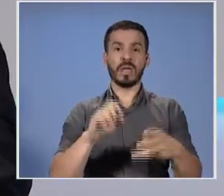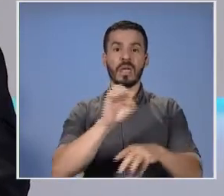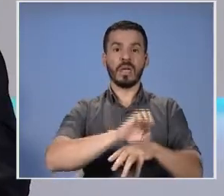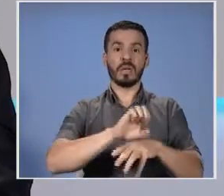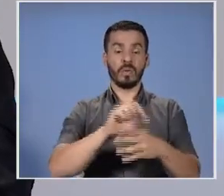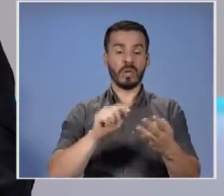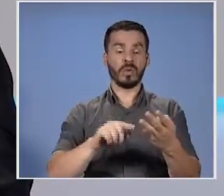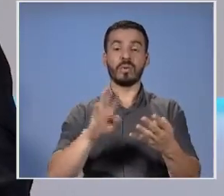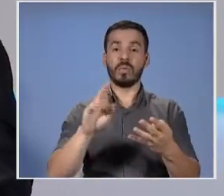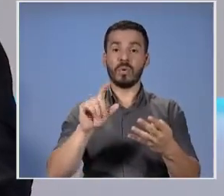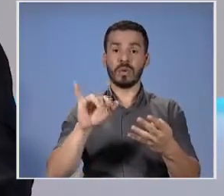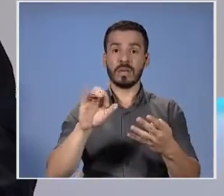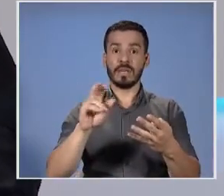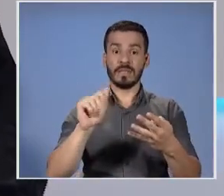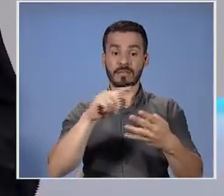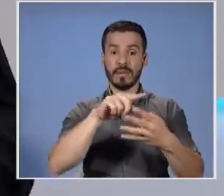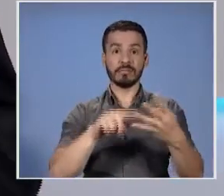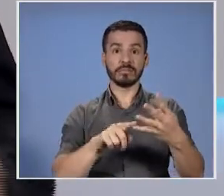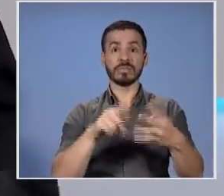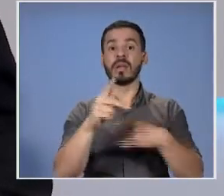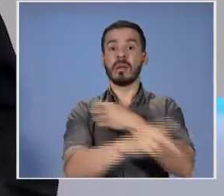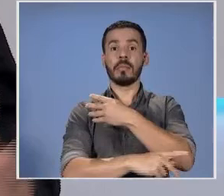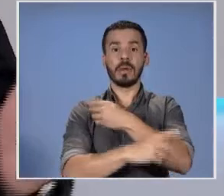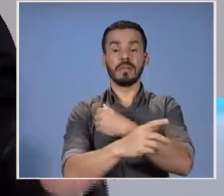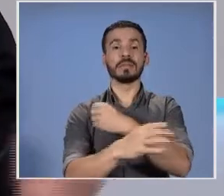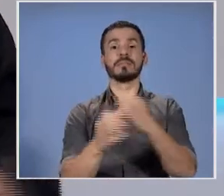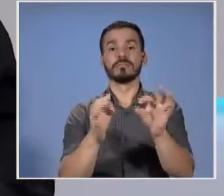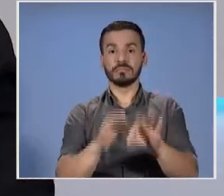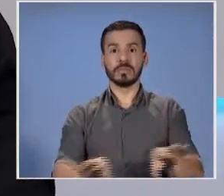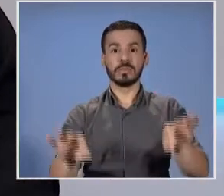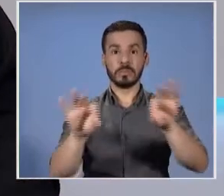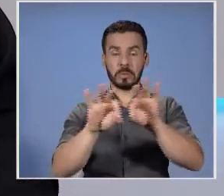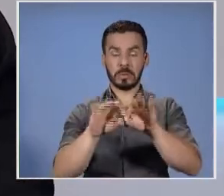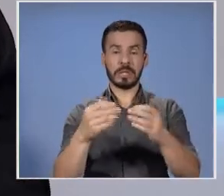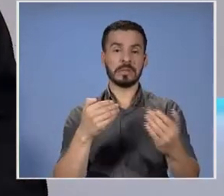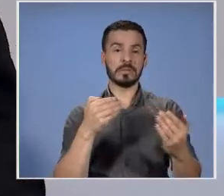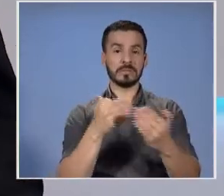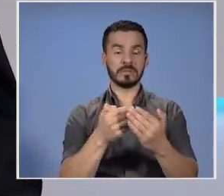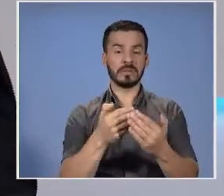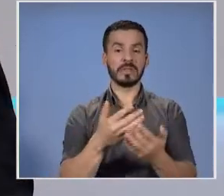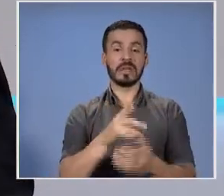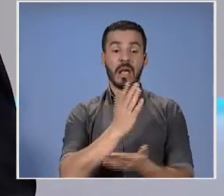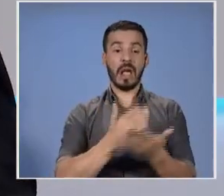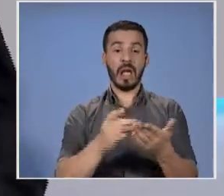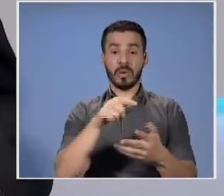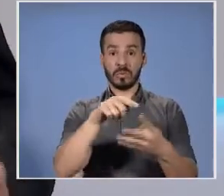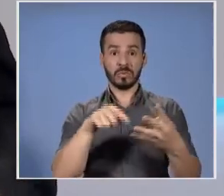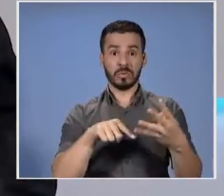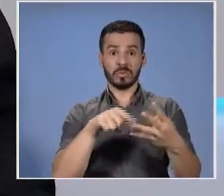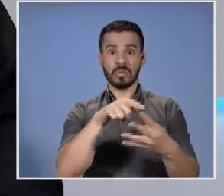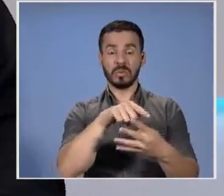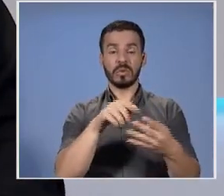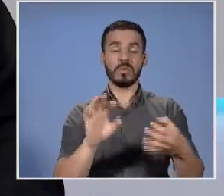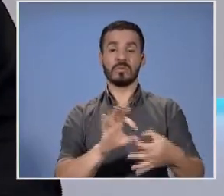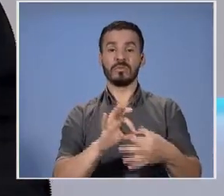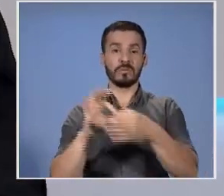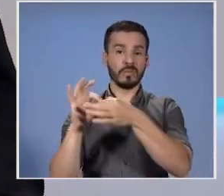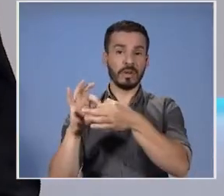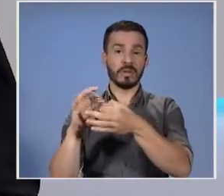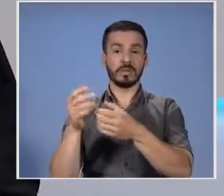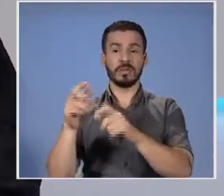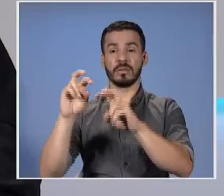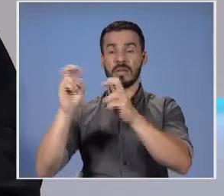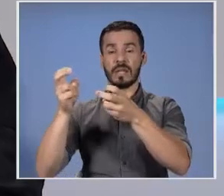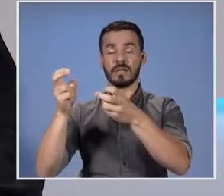Bolivia. Entonces son países importantes, cercanos, algunos de ellos también vinculados al tema de